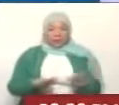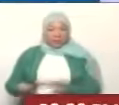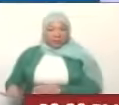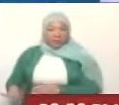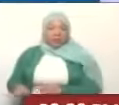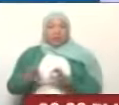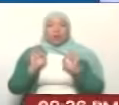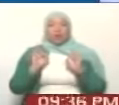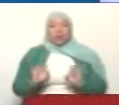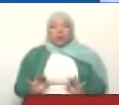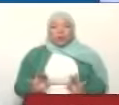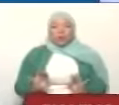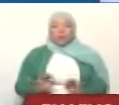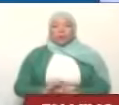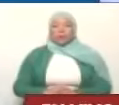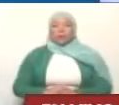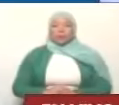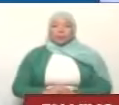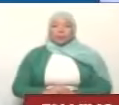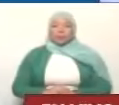un segmento